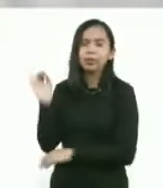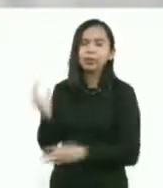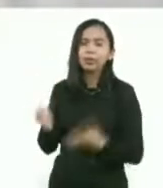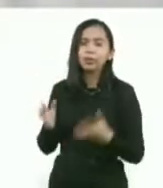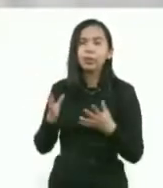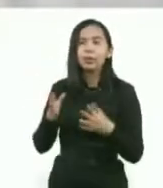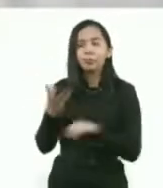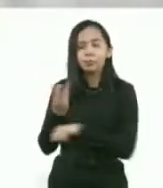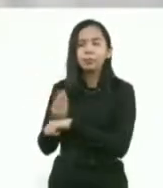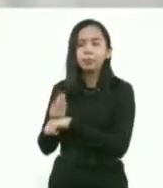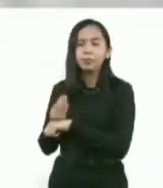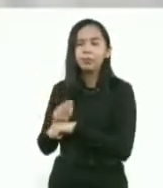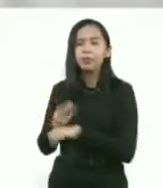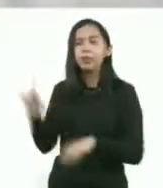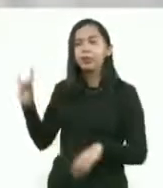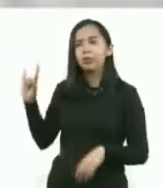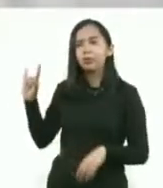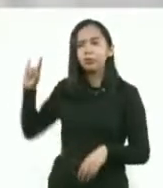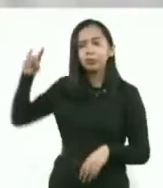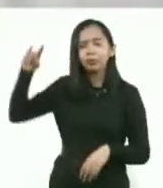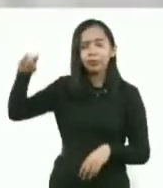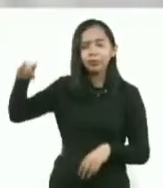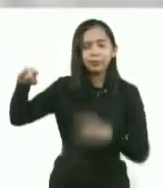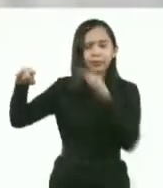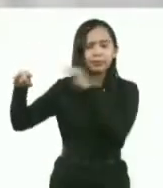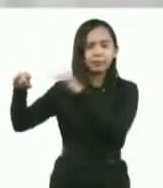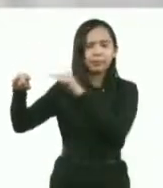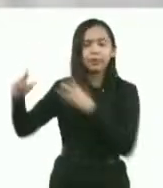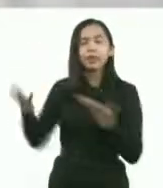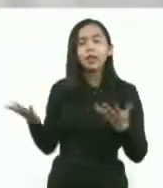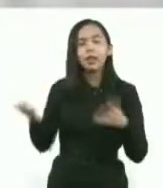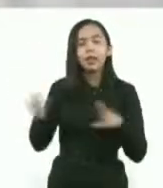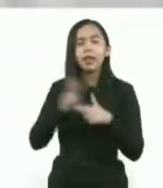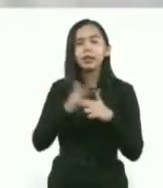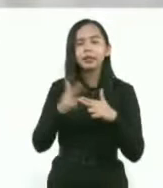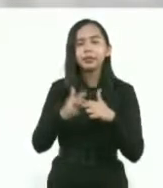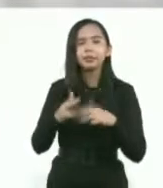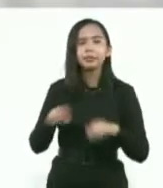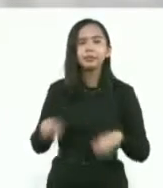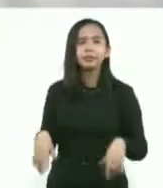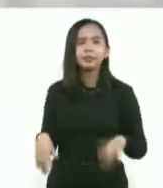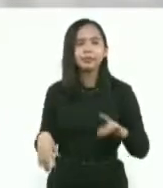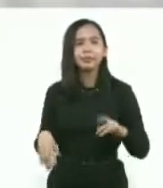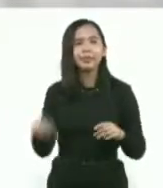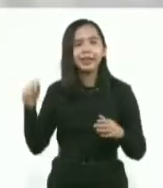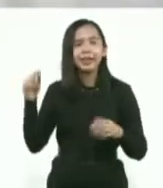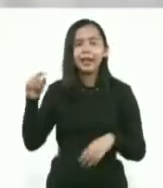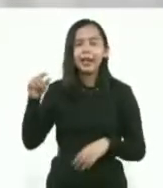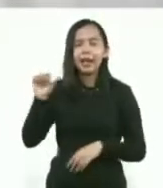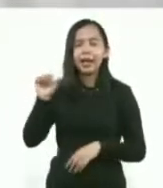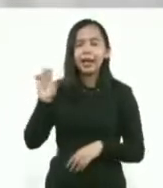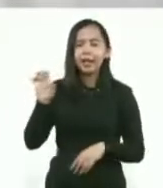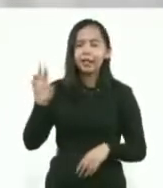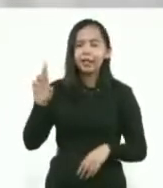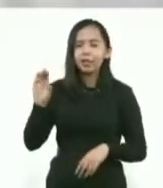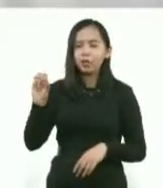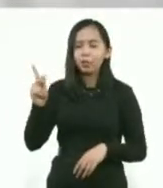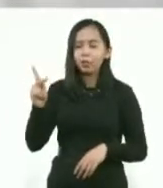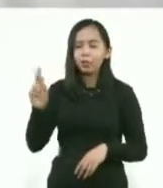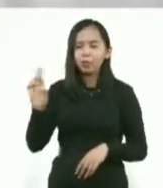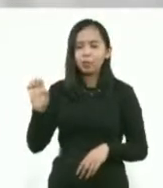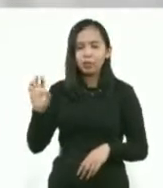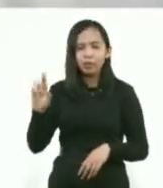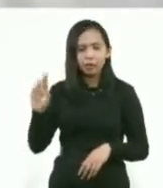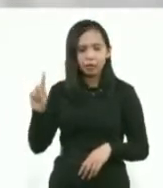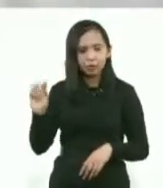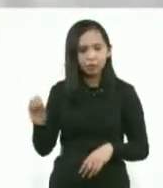van desde el Aeropuerto Internacional de la Ciudad de México hasta el Aeropuerto Internacional Felipe Ángeles, para que no haya ningún